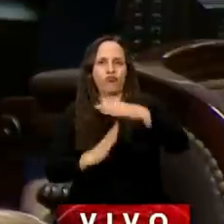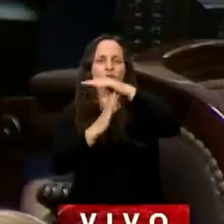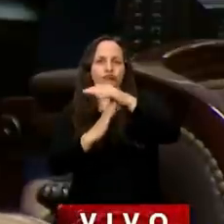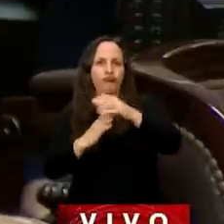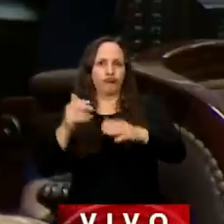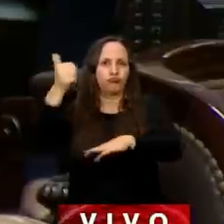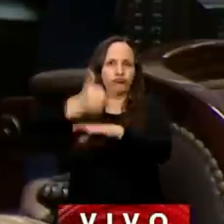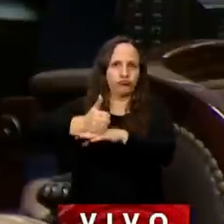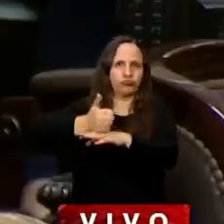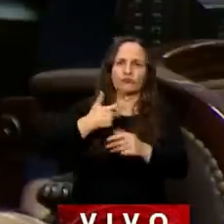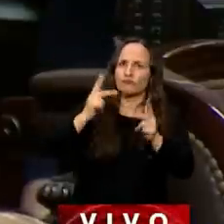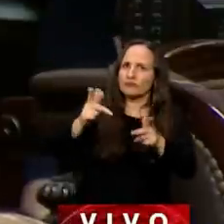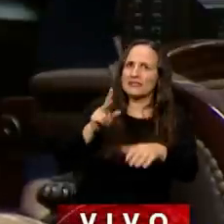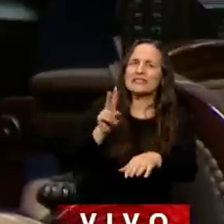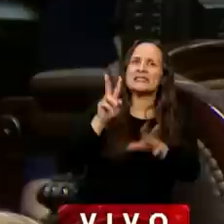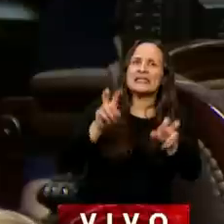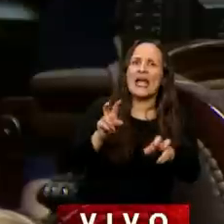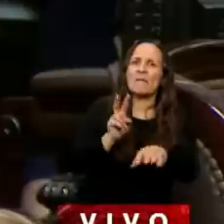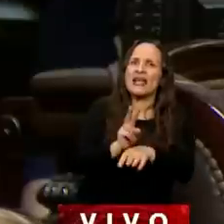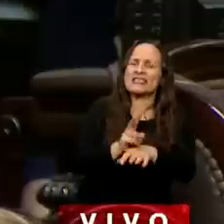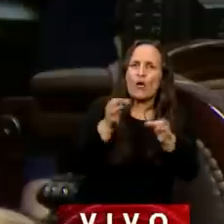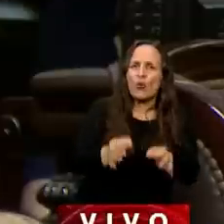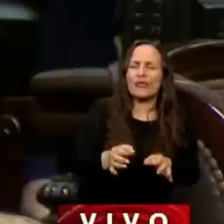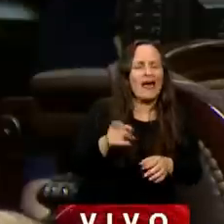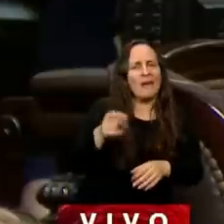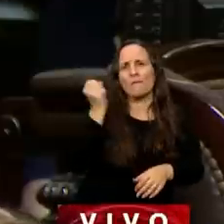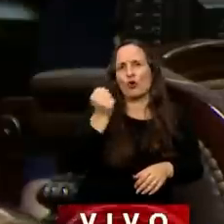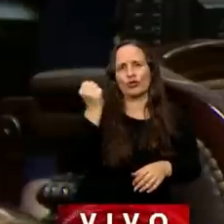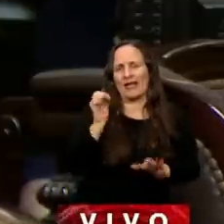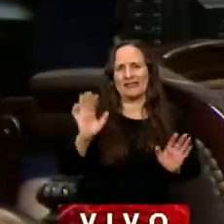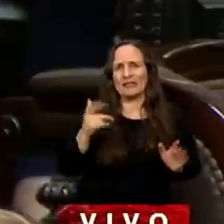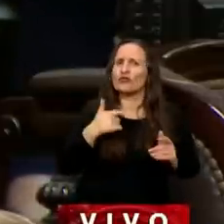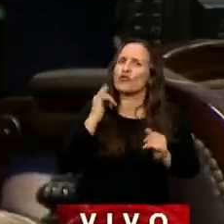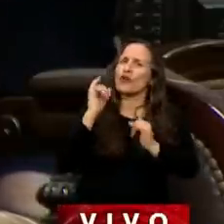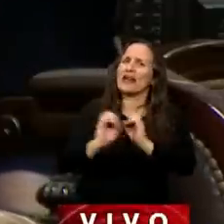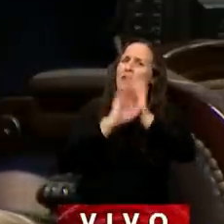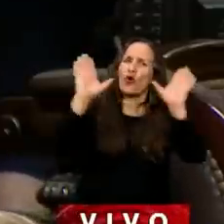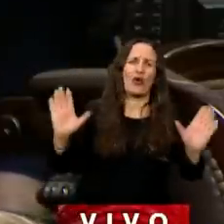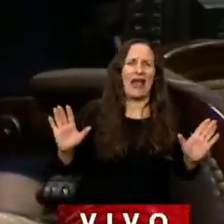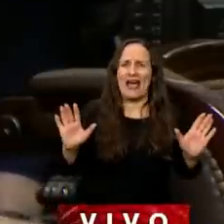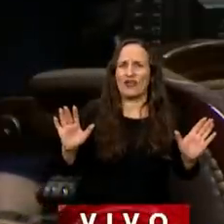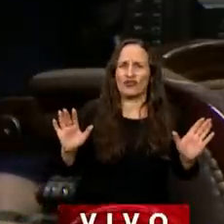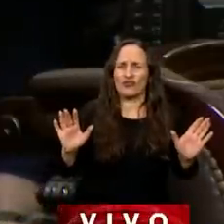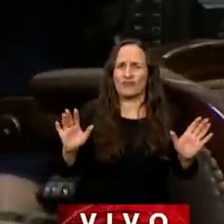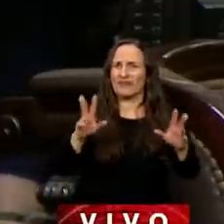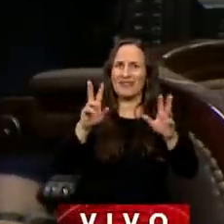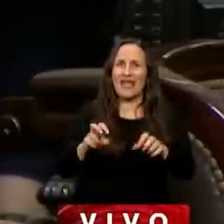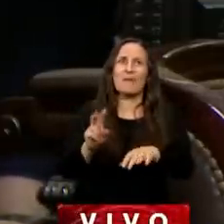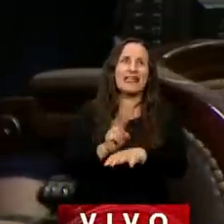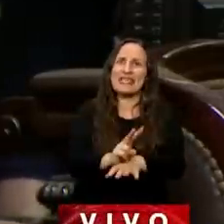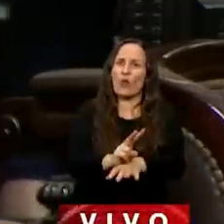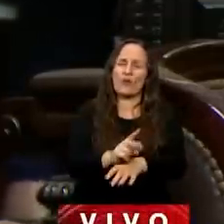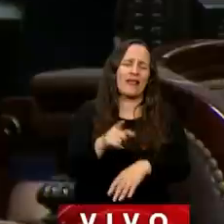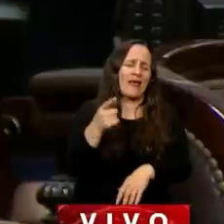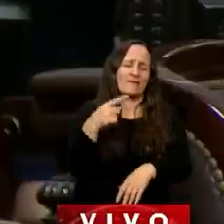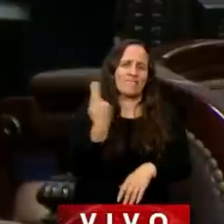que tener un lugar de prioridad en la agenda pública. Y queremos ser claros, porque también a esto lo decimos siempre, en materia de seguridad tenemos que ser